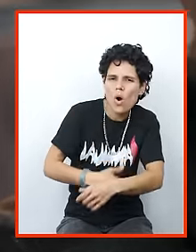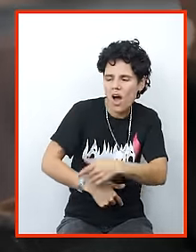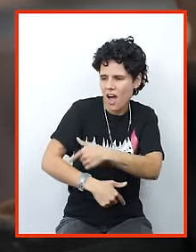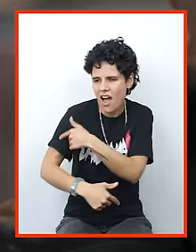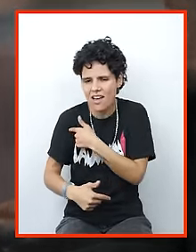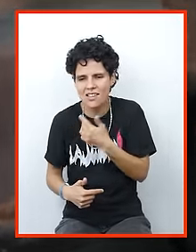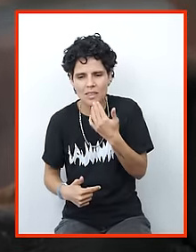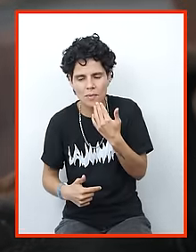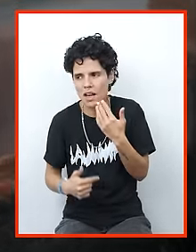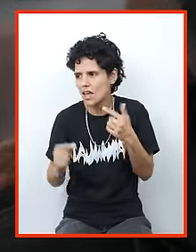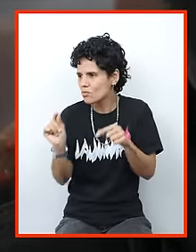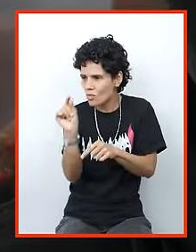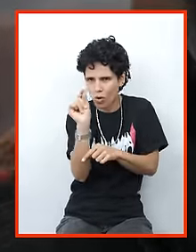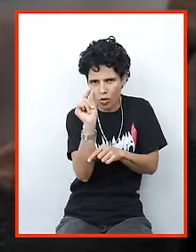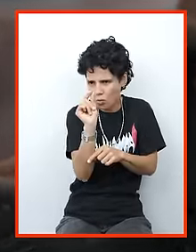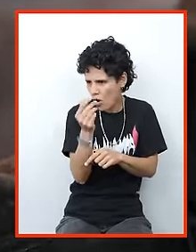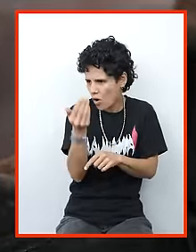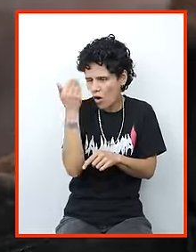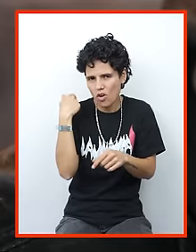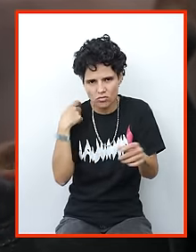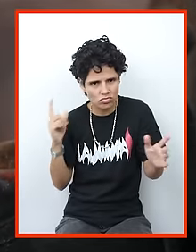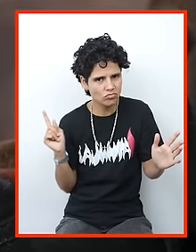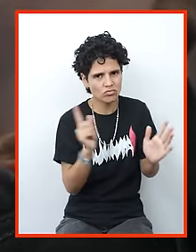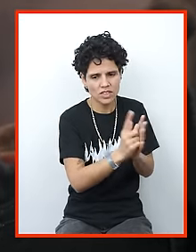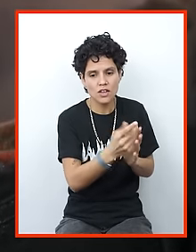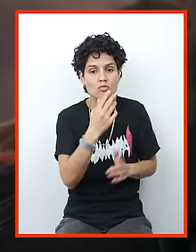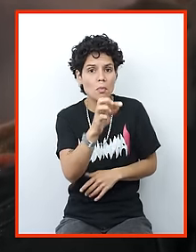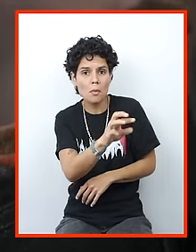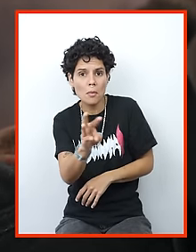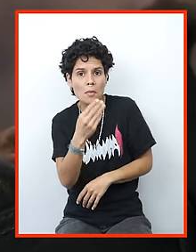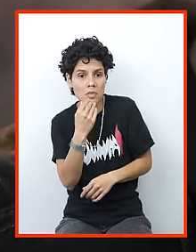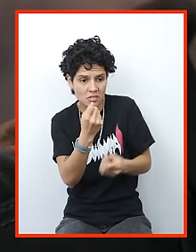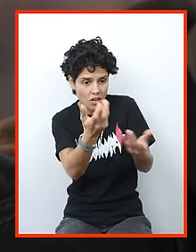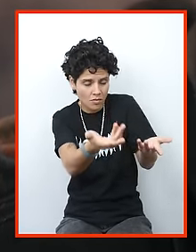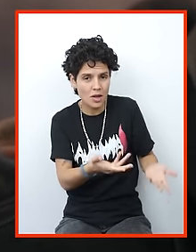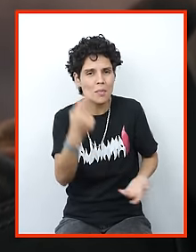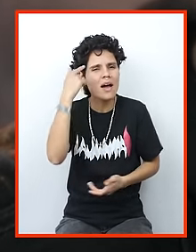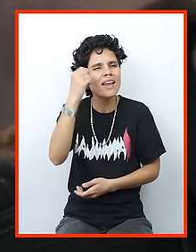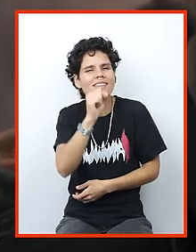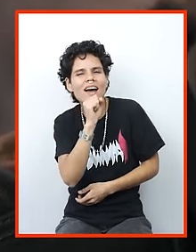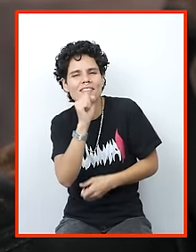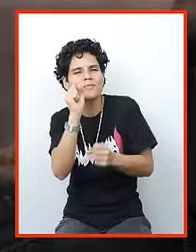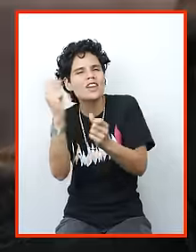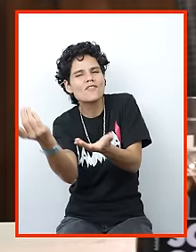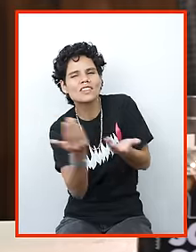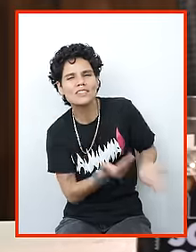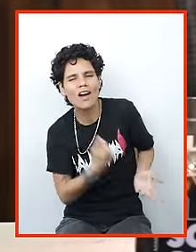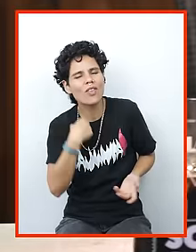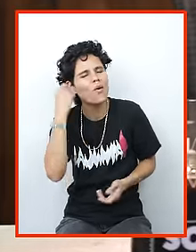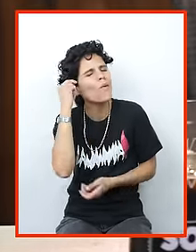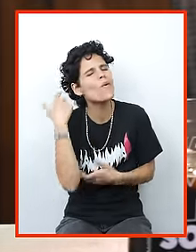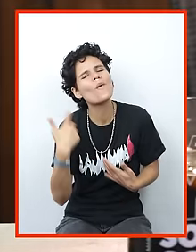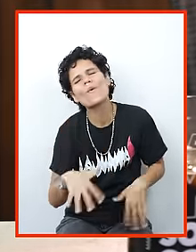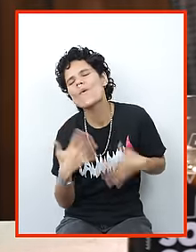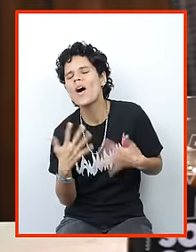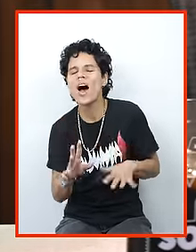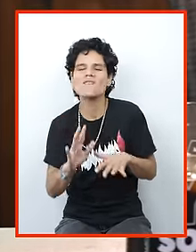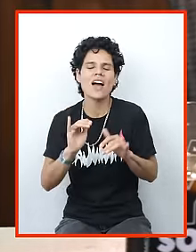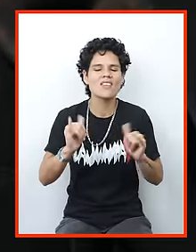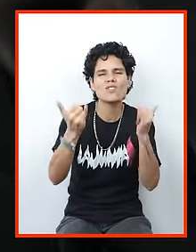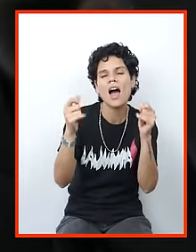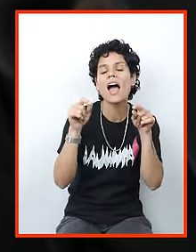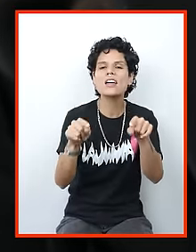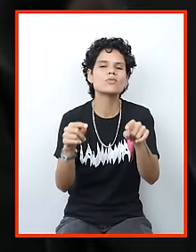se tatúa, que haberlo llevado al show que hice ahora hace poquito. Llevé a mis papás, pero imagínate haber llevado a mi tata, así que vea esa wea. Queda loco, bro.